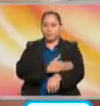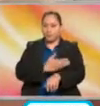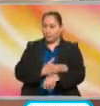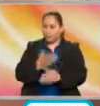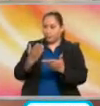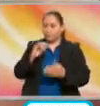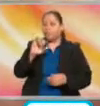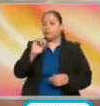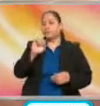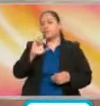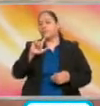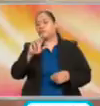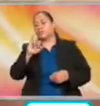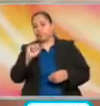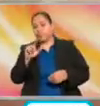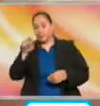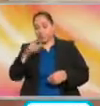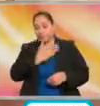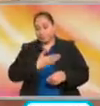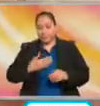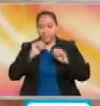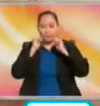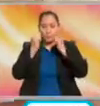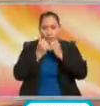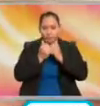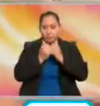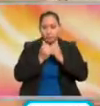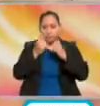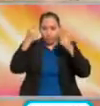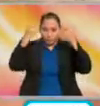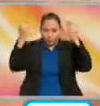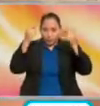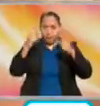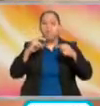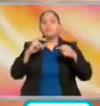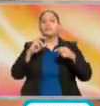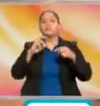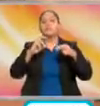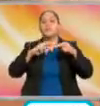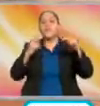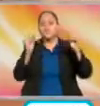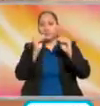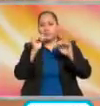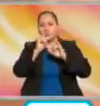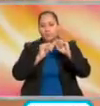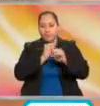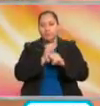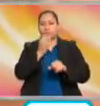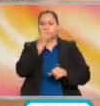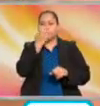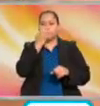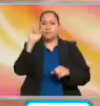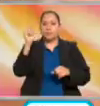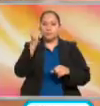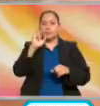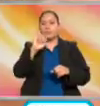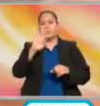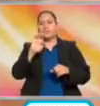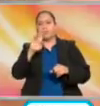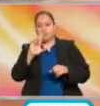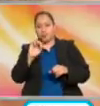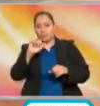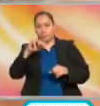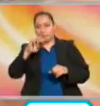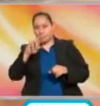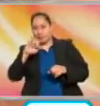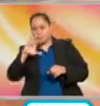acompaña José Luis Cruz Guízar, él es presidente de la Asociación de Egresados de Relaciones Internacionales de la Universidad Iberoamericana. Bienvenido, licenciado,